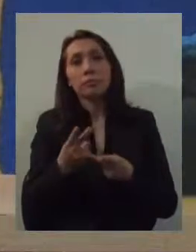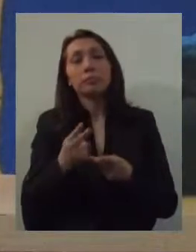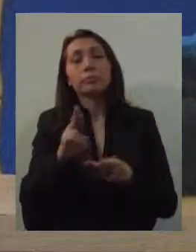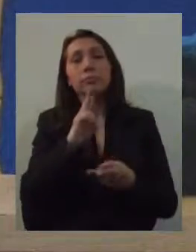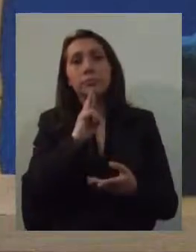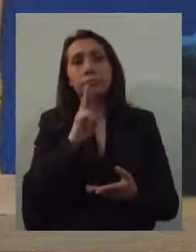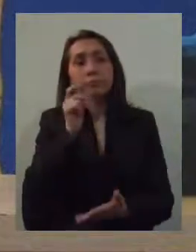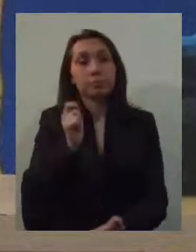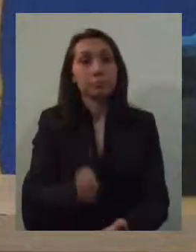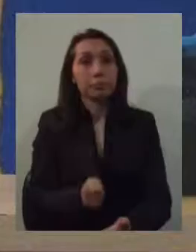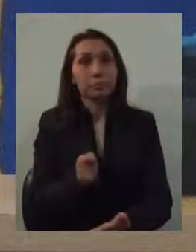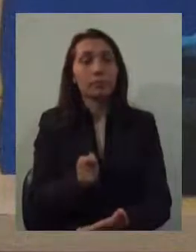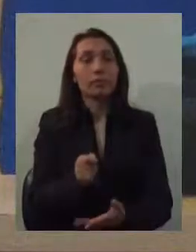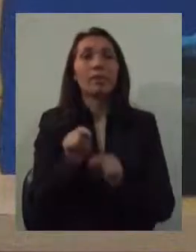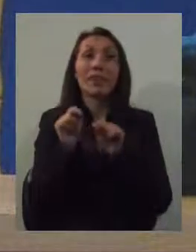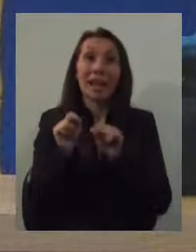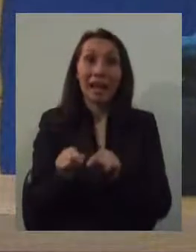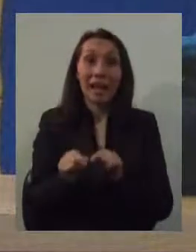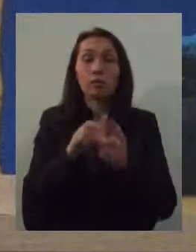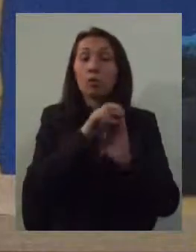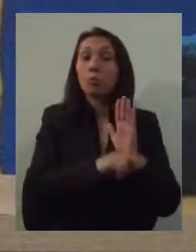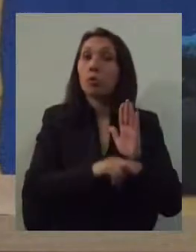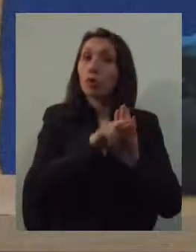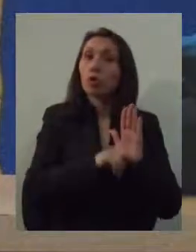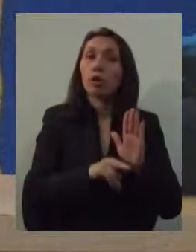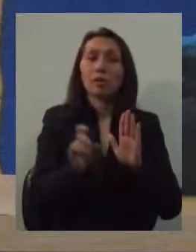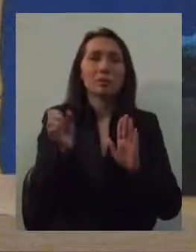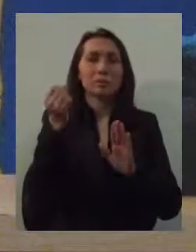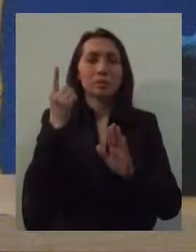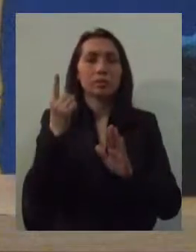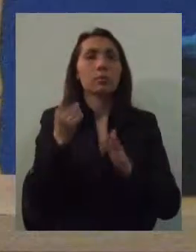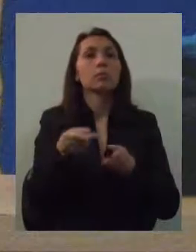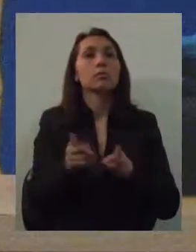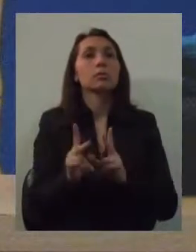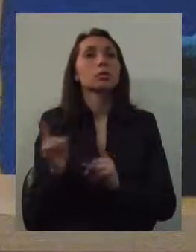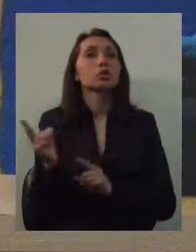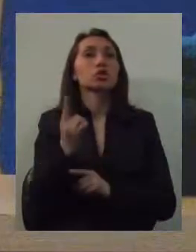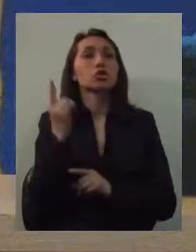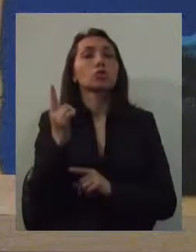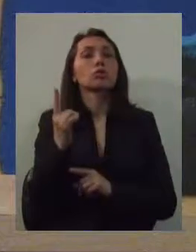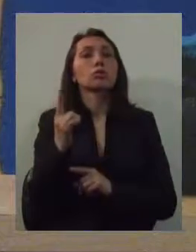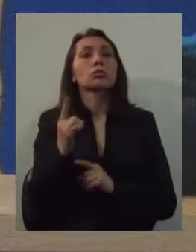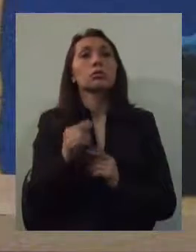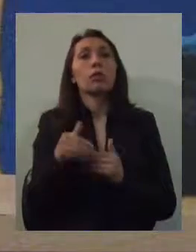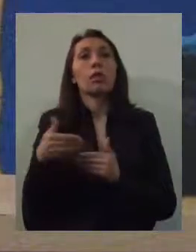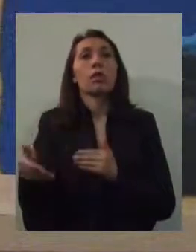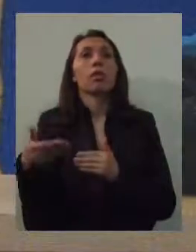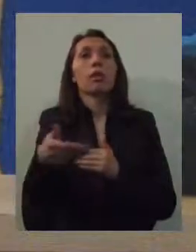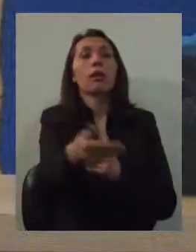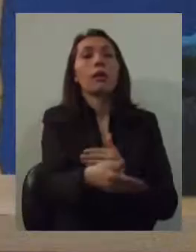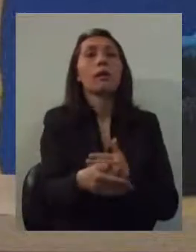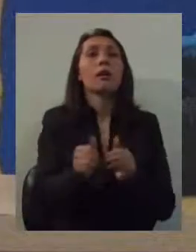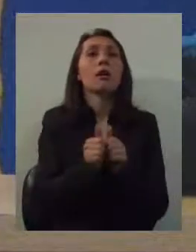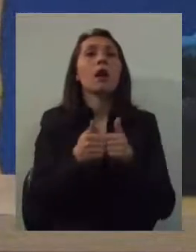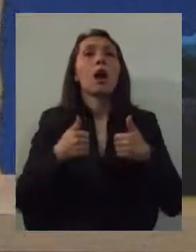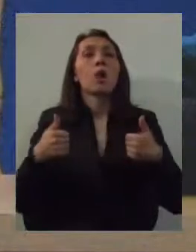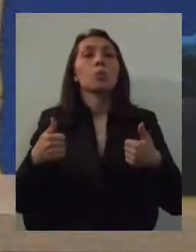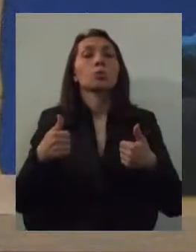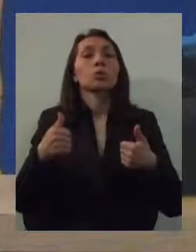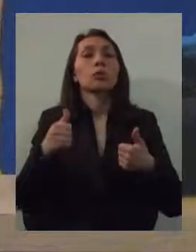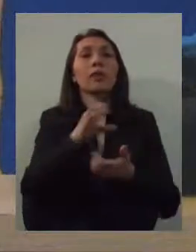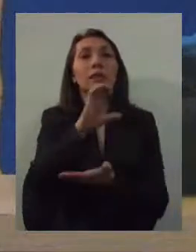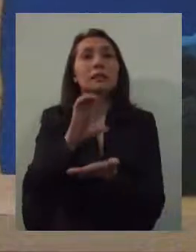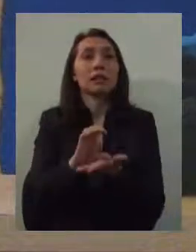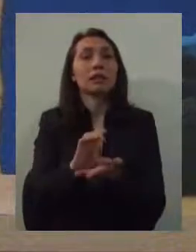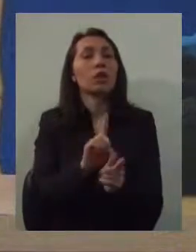sentencias. Ese protocolo de las leñas original permitía solamente la vía de transmisión vía autoridad central y